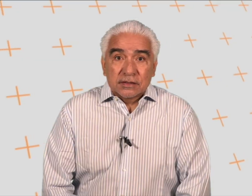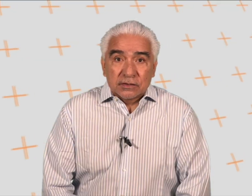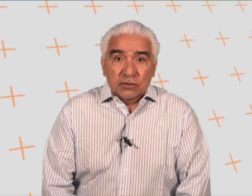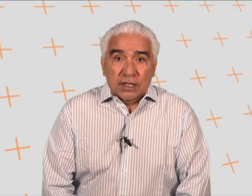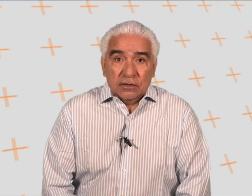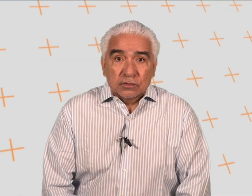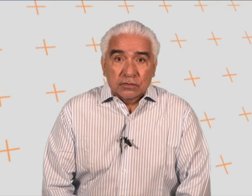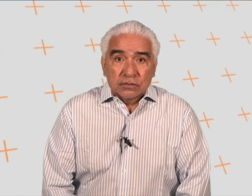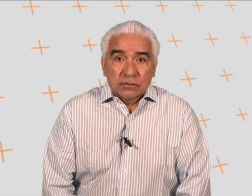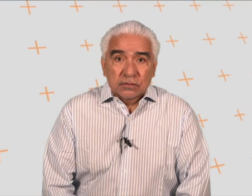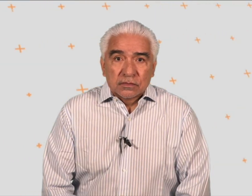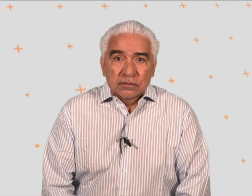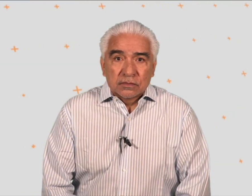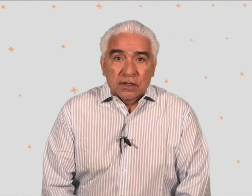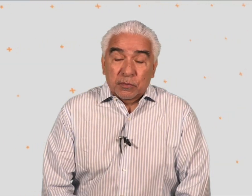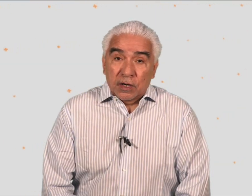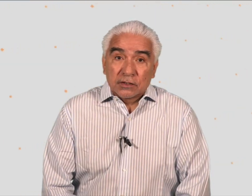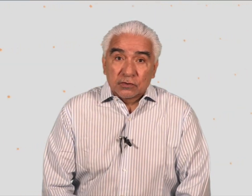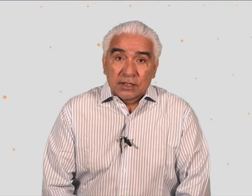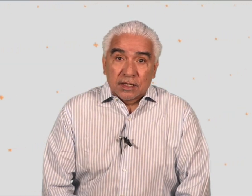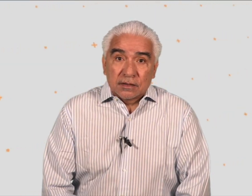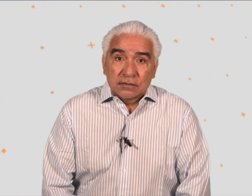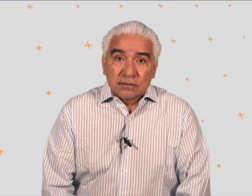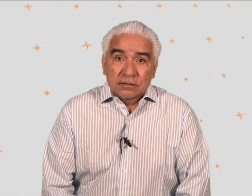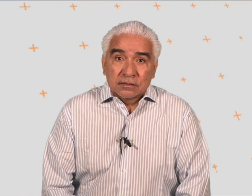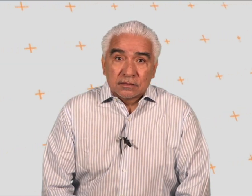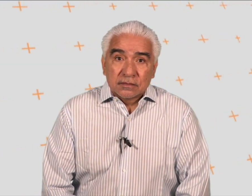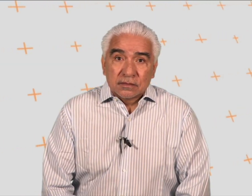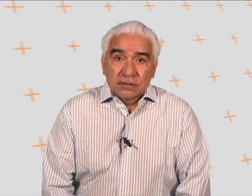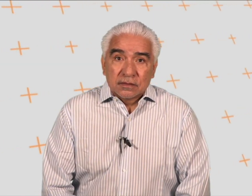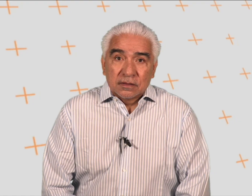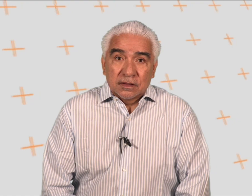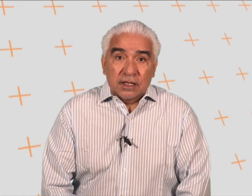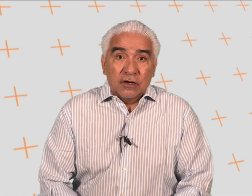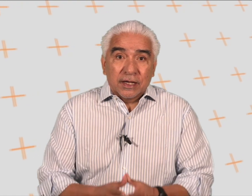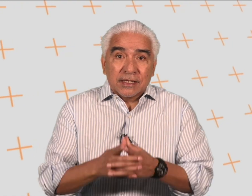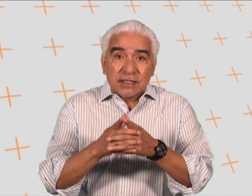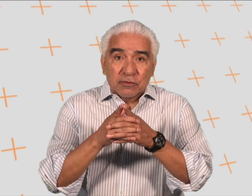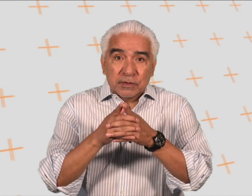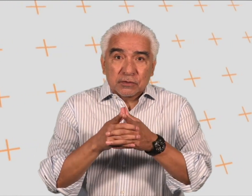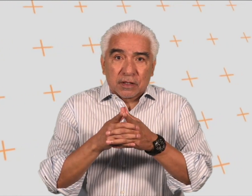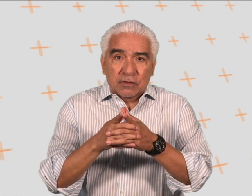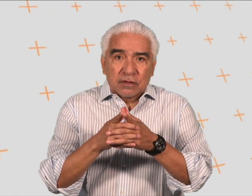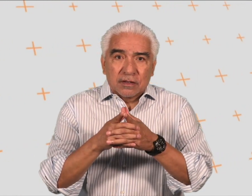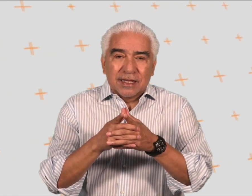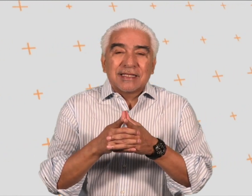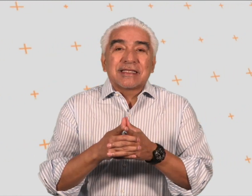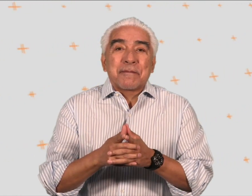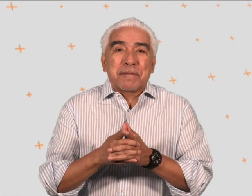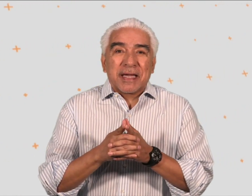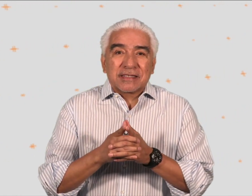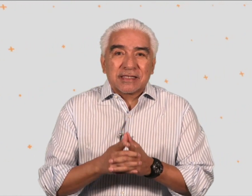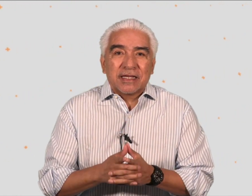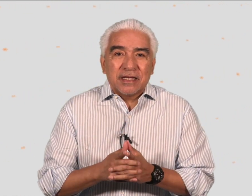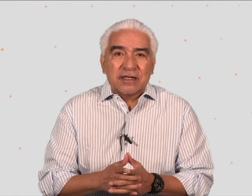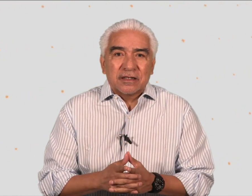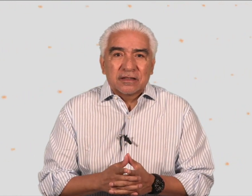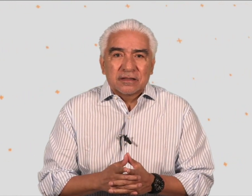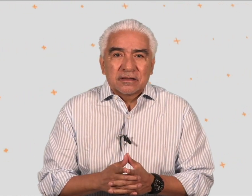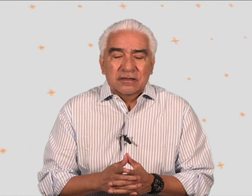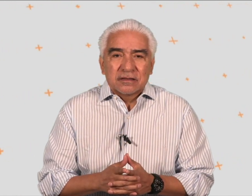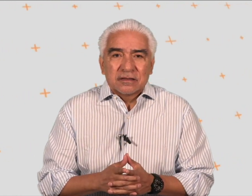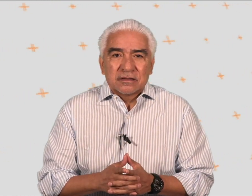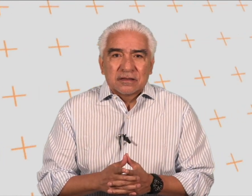pueden ser sancionados por la sociedad. Y lo que hace López Obrador es